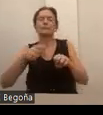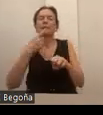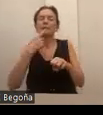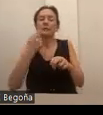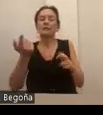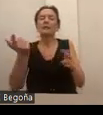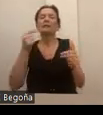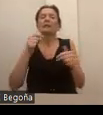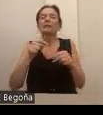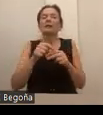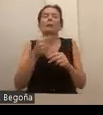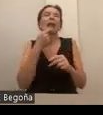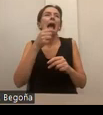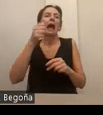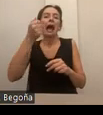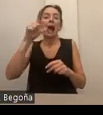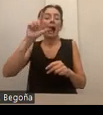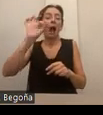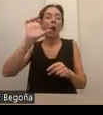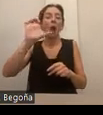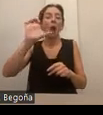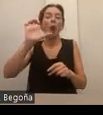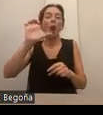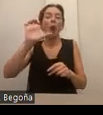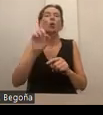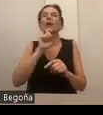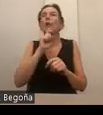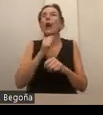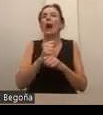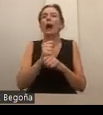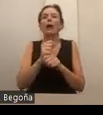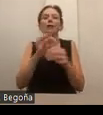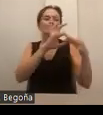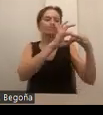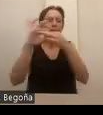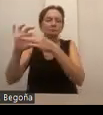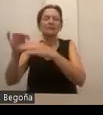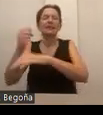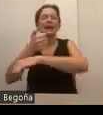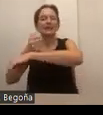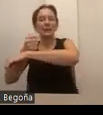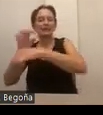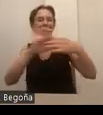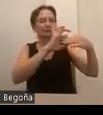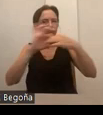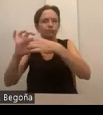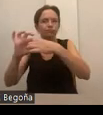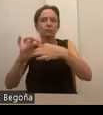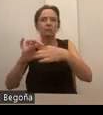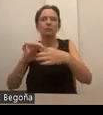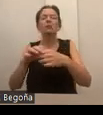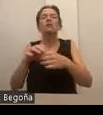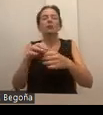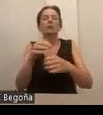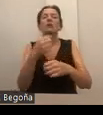no podemos deducir que el aloe vera sea el tratamiento de la diabetes. Quiero que esto quede clarísimo. No podemos tratar a una persona diabética solo